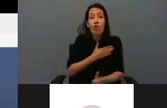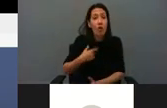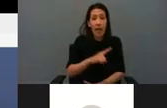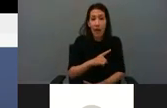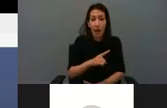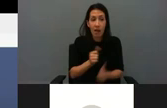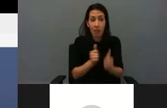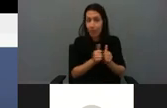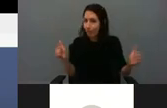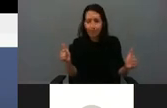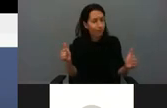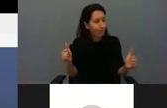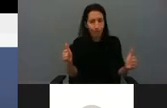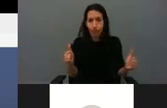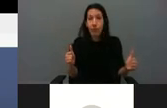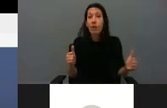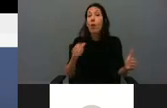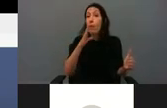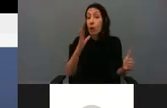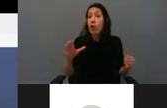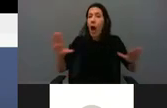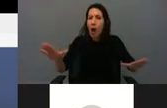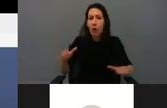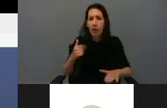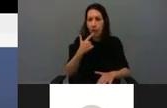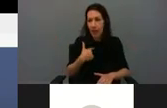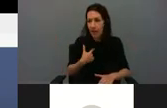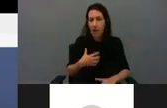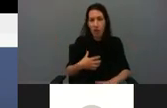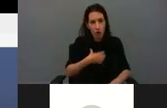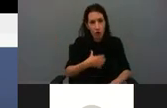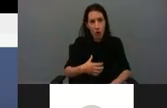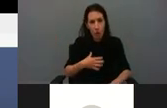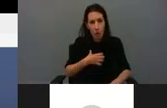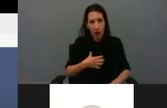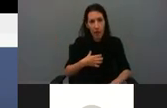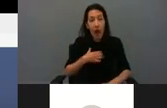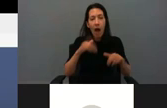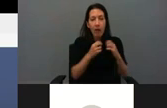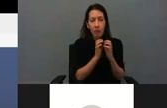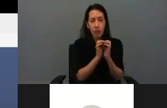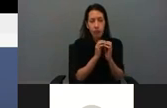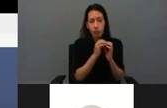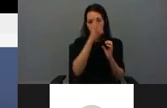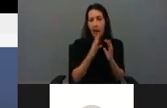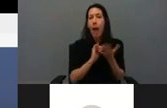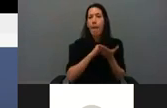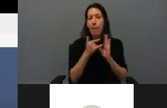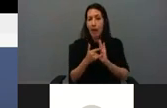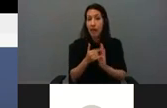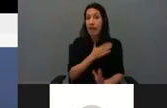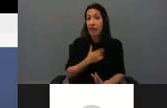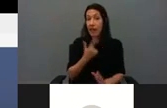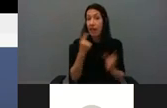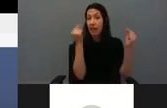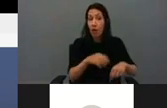su compañía, por eso, ante los impedimentos para poder vernos, tramamos un plan. A la hora de quedar,